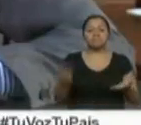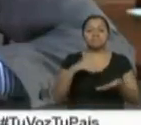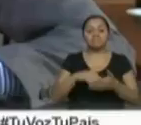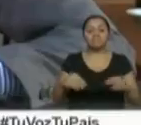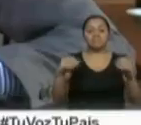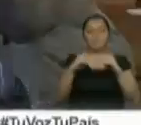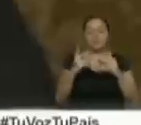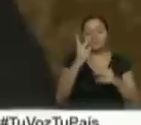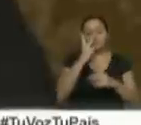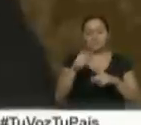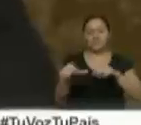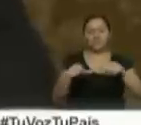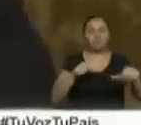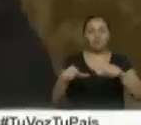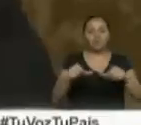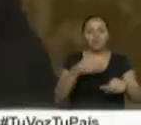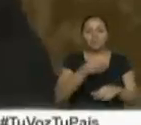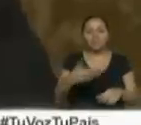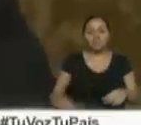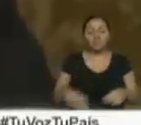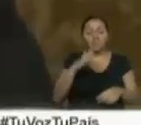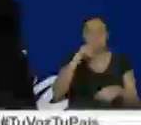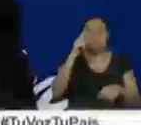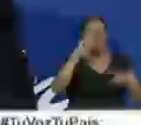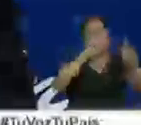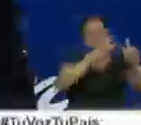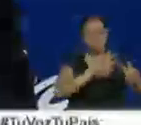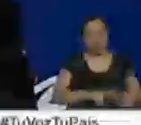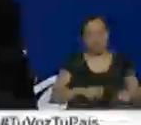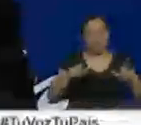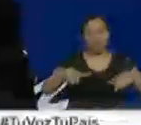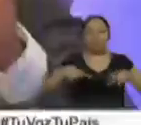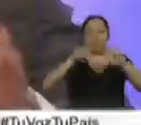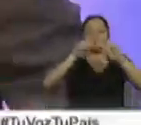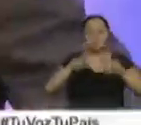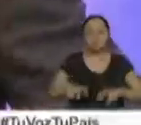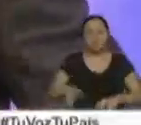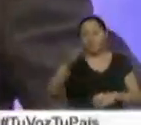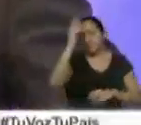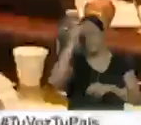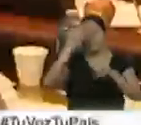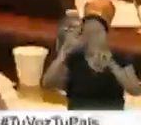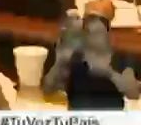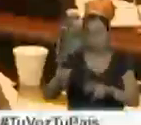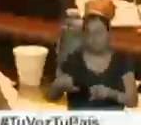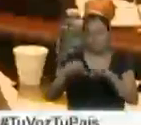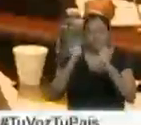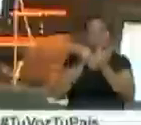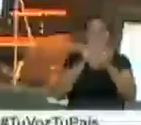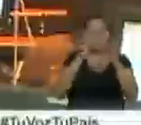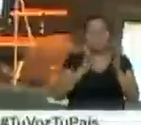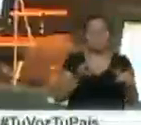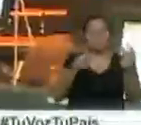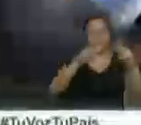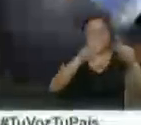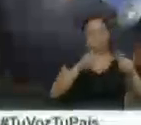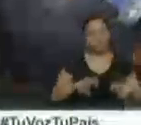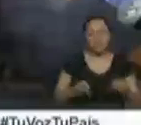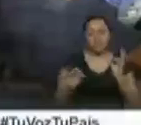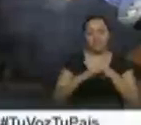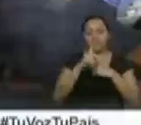han realizado auditorías al presidente Rafael Correa, a Lenín Moreno, Jorge Glass, asambleístas y otros funcionarios del